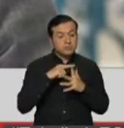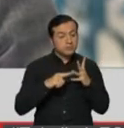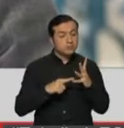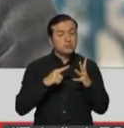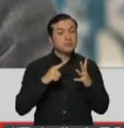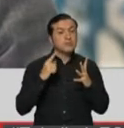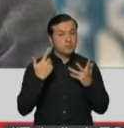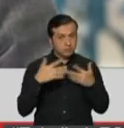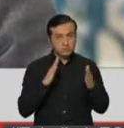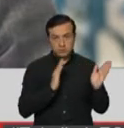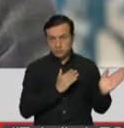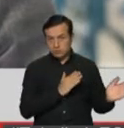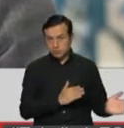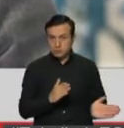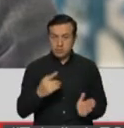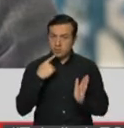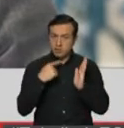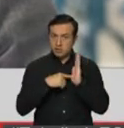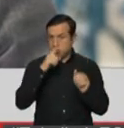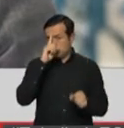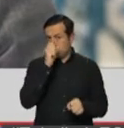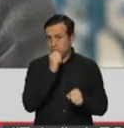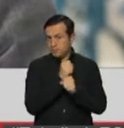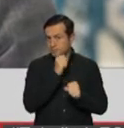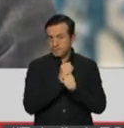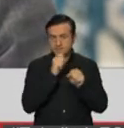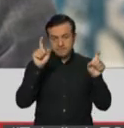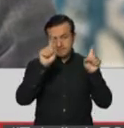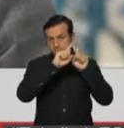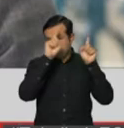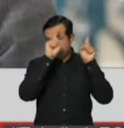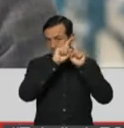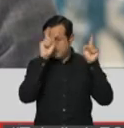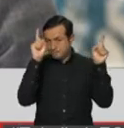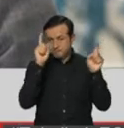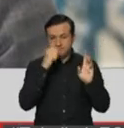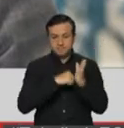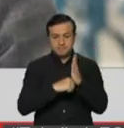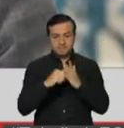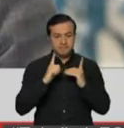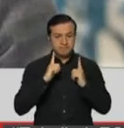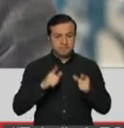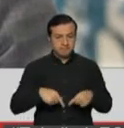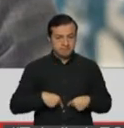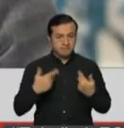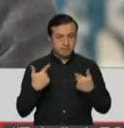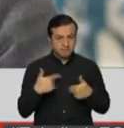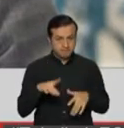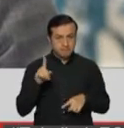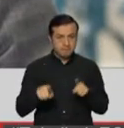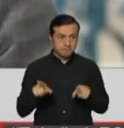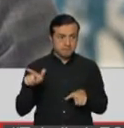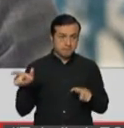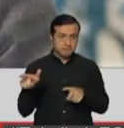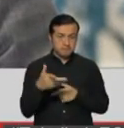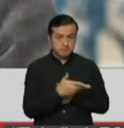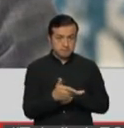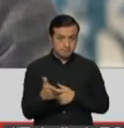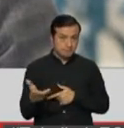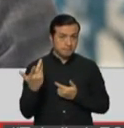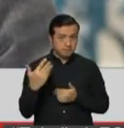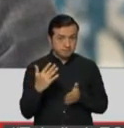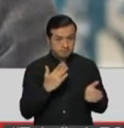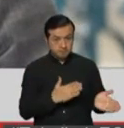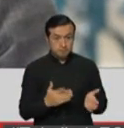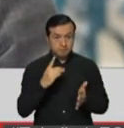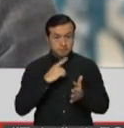hemos desarrollado. Estamos trabajando con empresas, directamente el Ministerio de Salud ha tomado contacto con algunos de ellos. Estamos trabajando